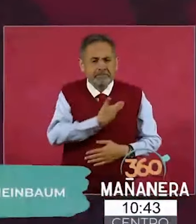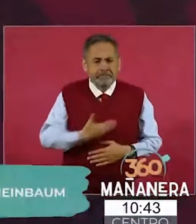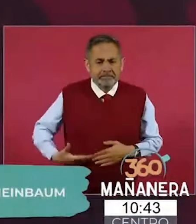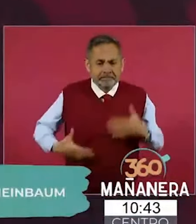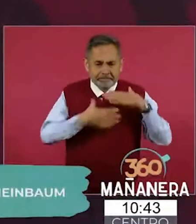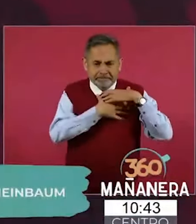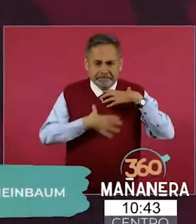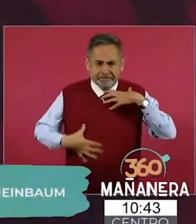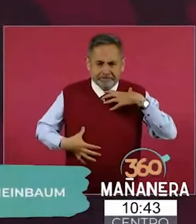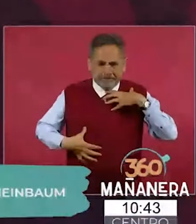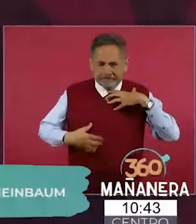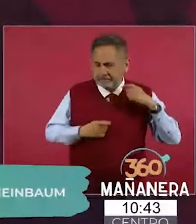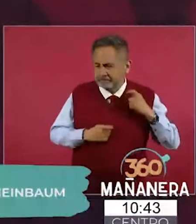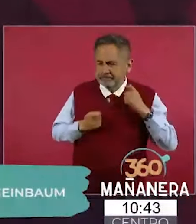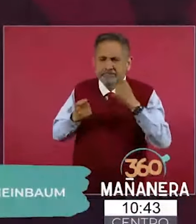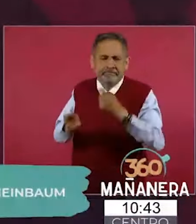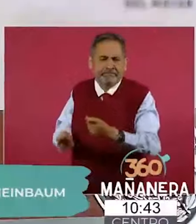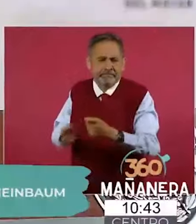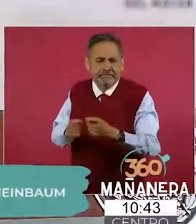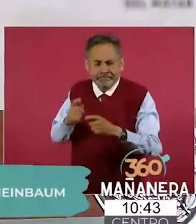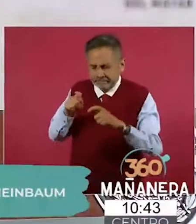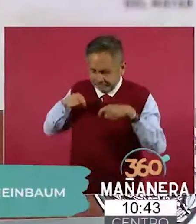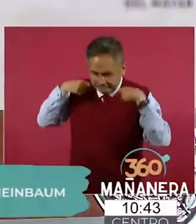presidencial a